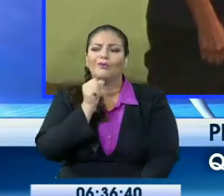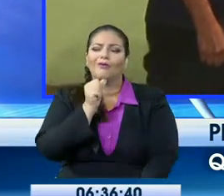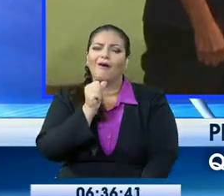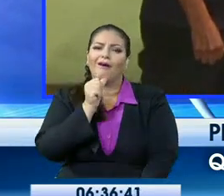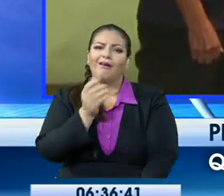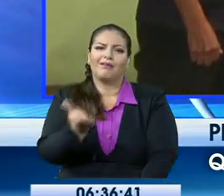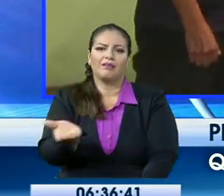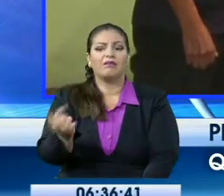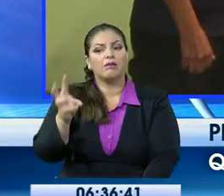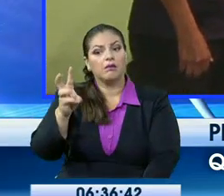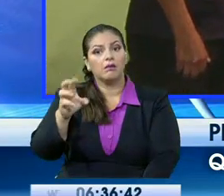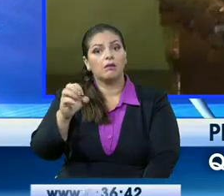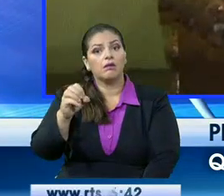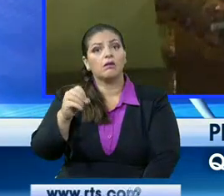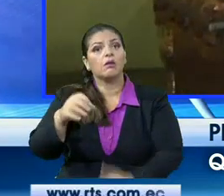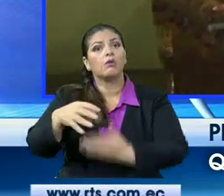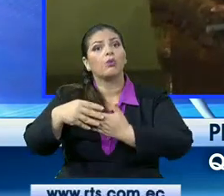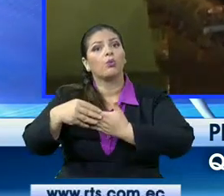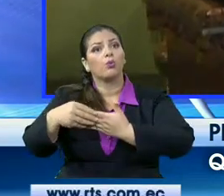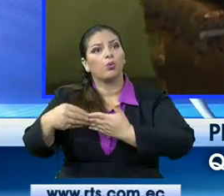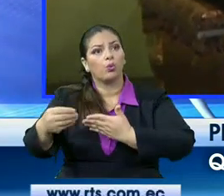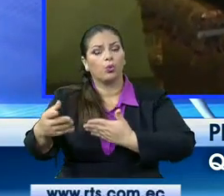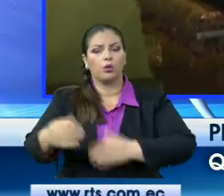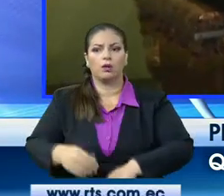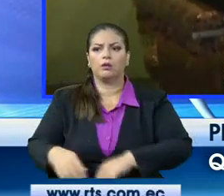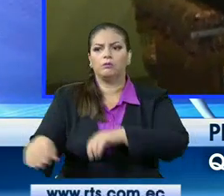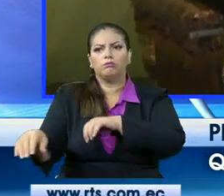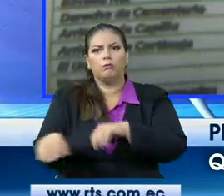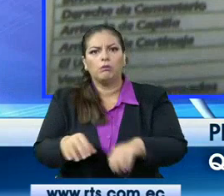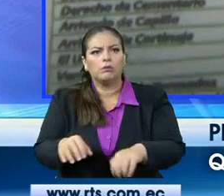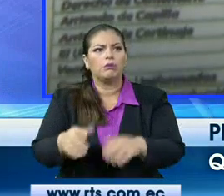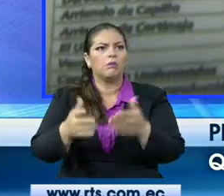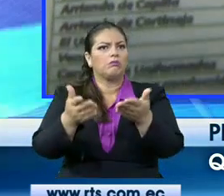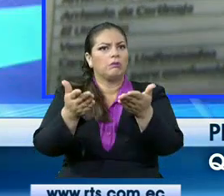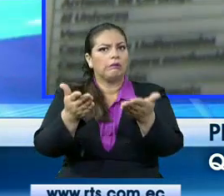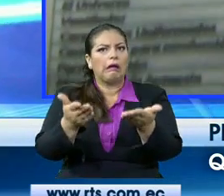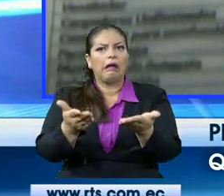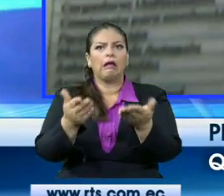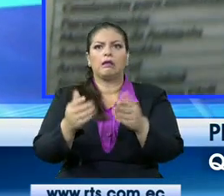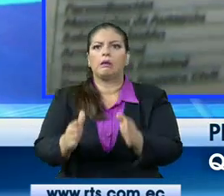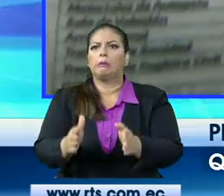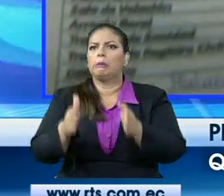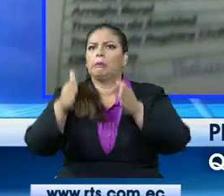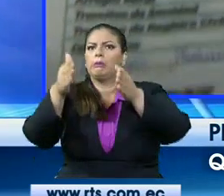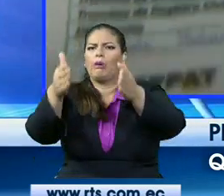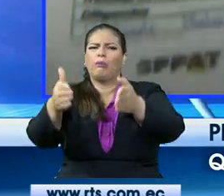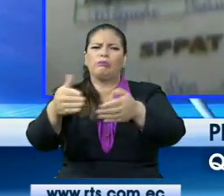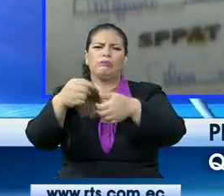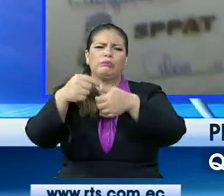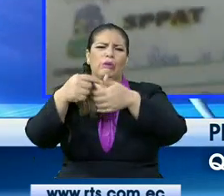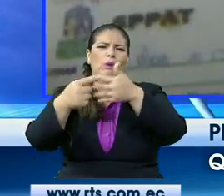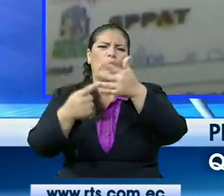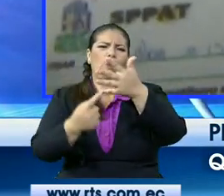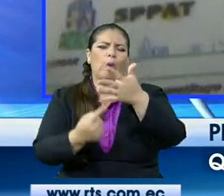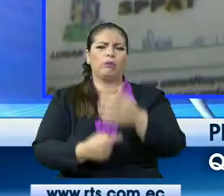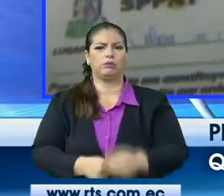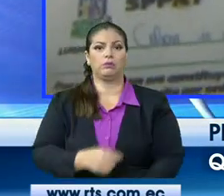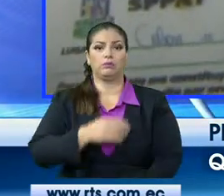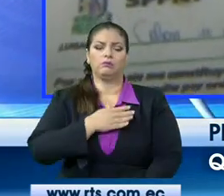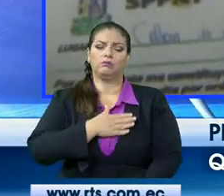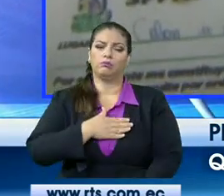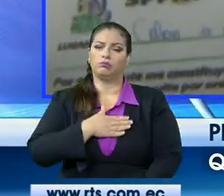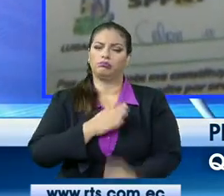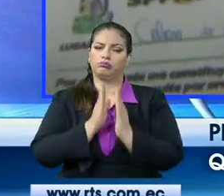contar con el otro con caso, el trámite del nicho. O sea, la bóveda. A la bóveda y todo lo demás. Yo apelo a